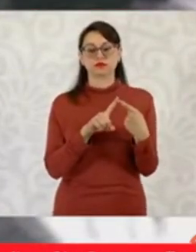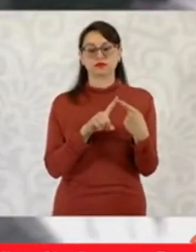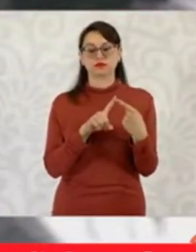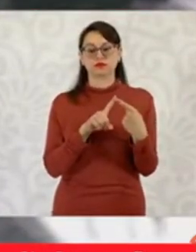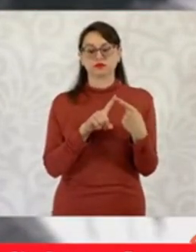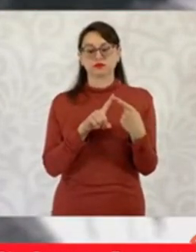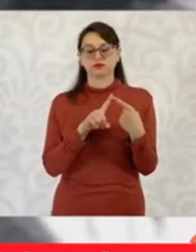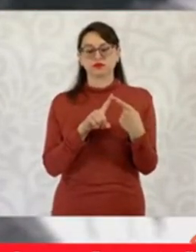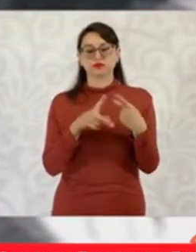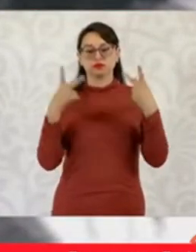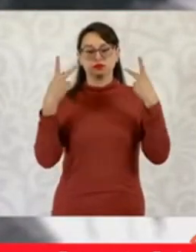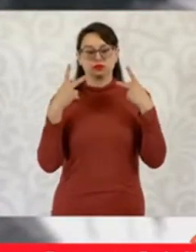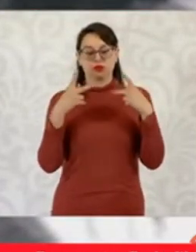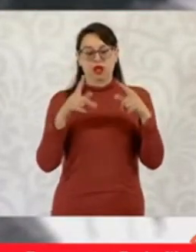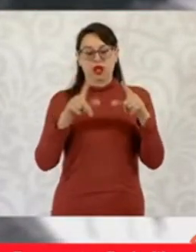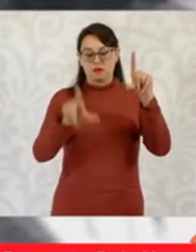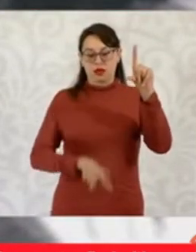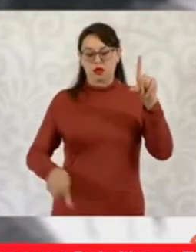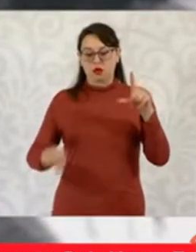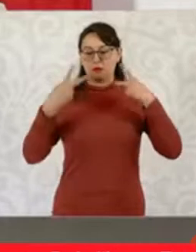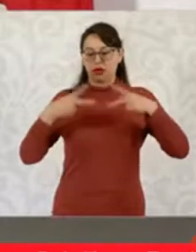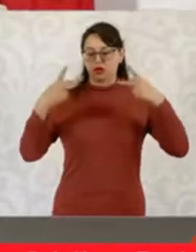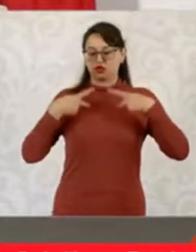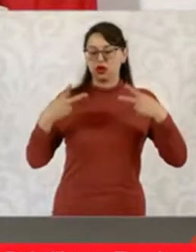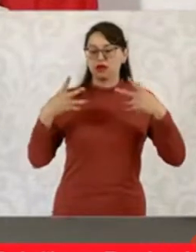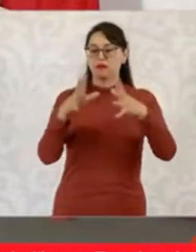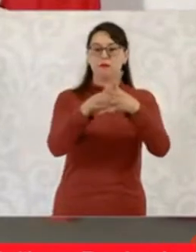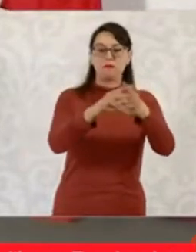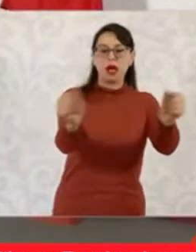el problema de la desaparición.